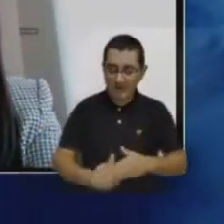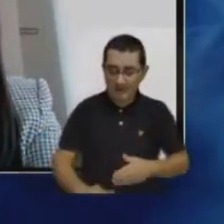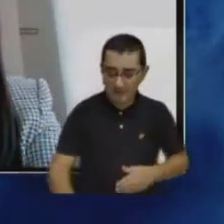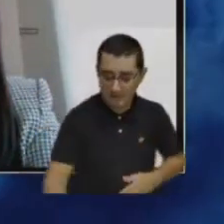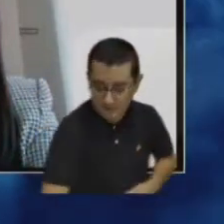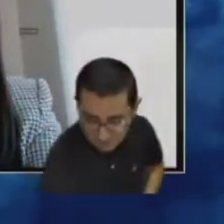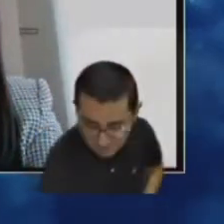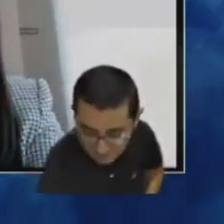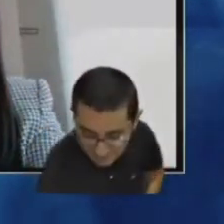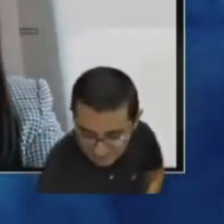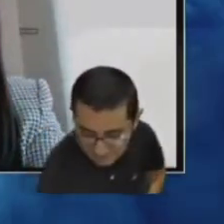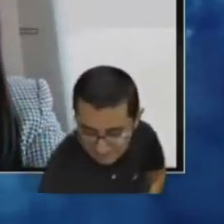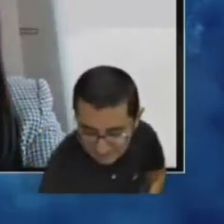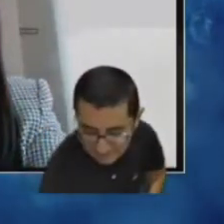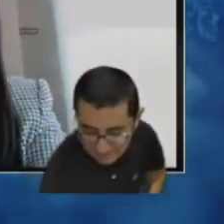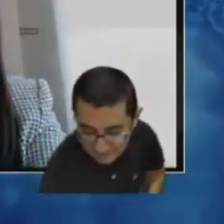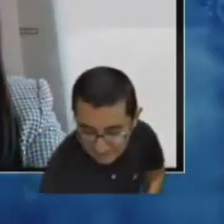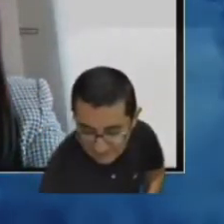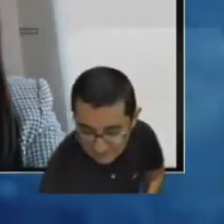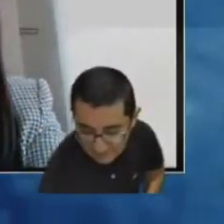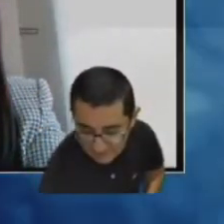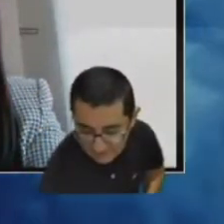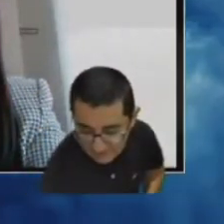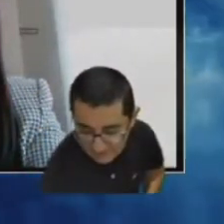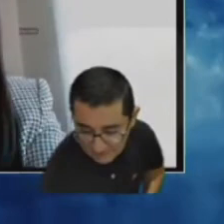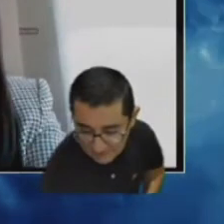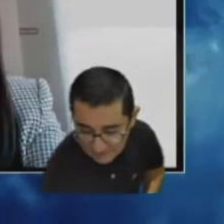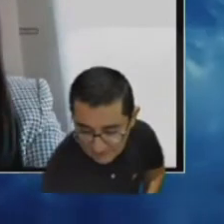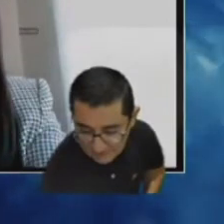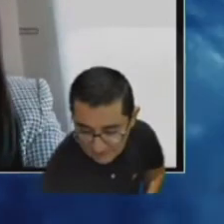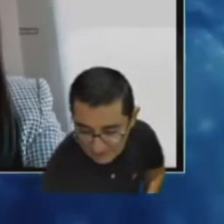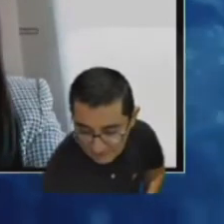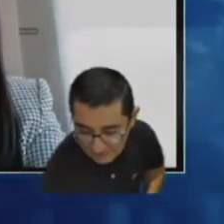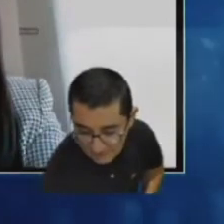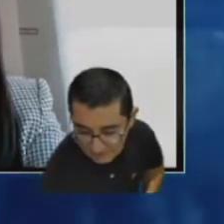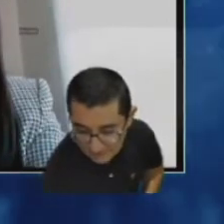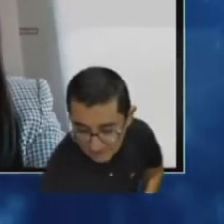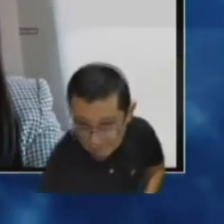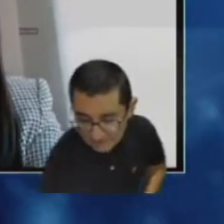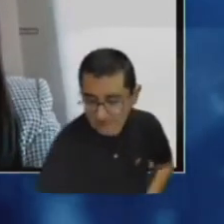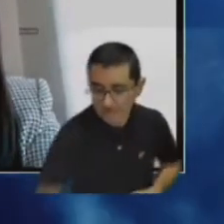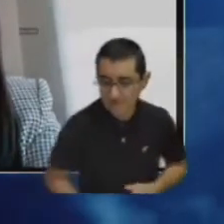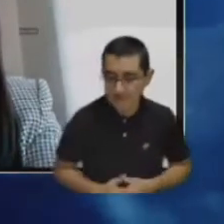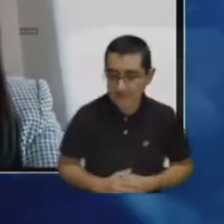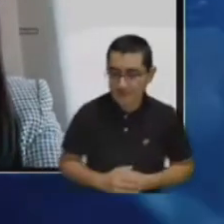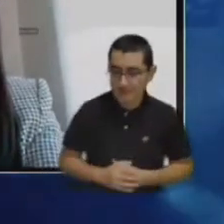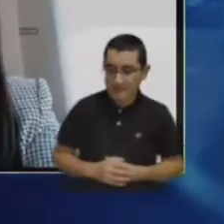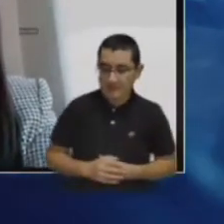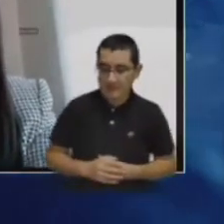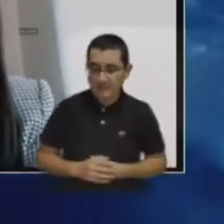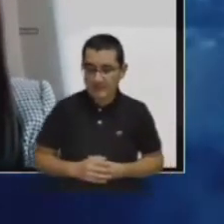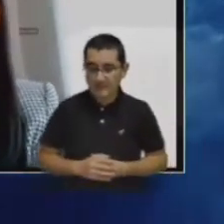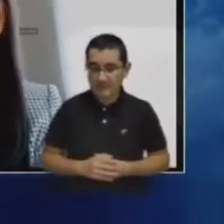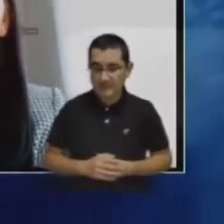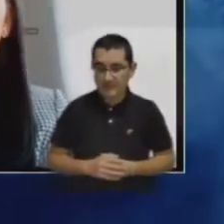me enfoco un poco en esta tecnología IoT de la cuarta revolución industrial,